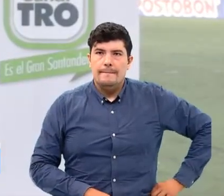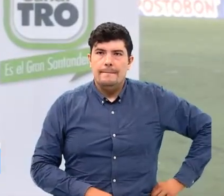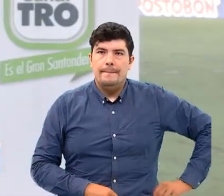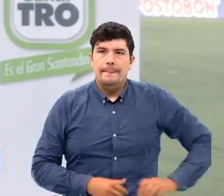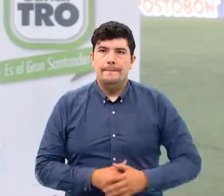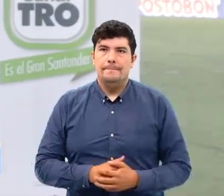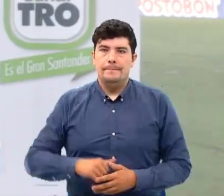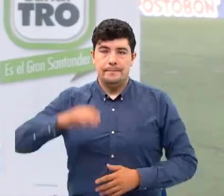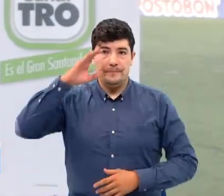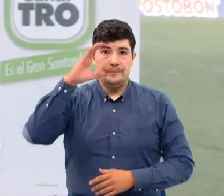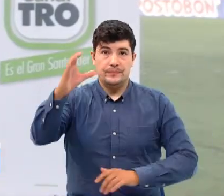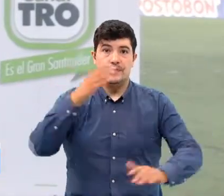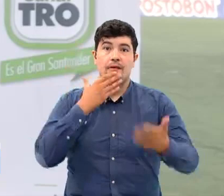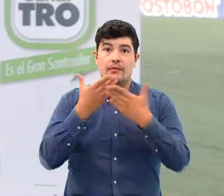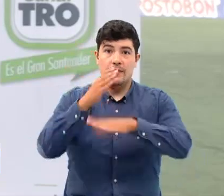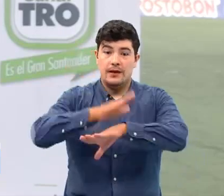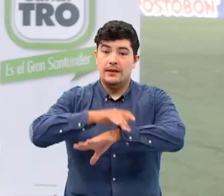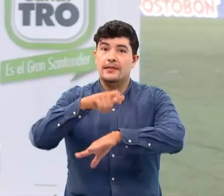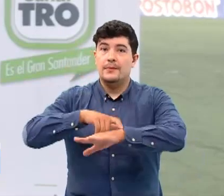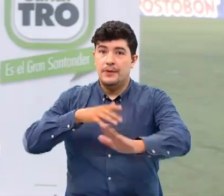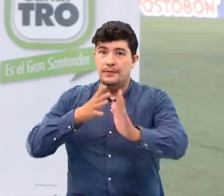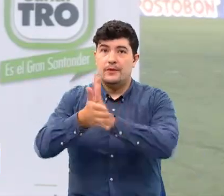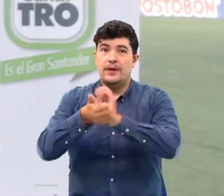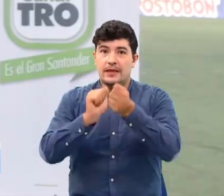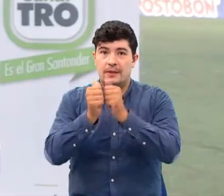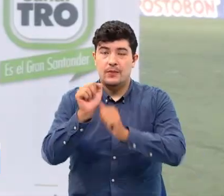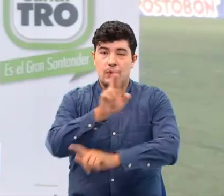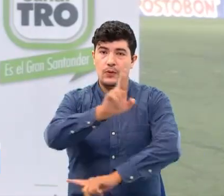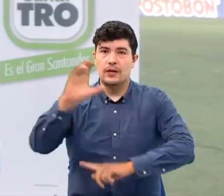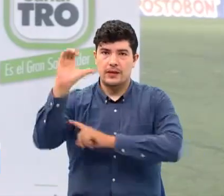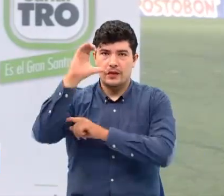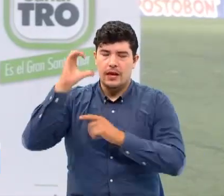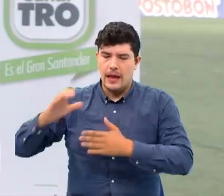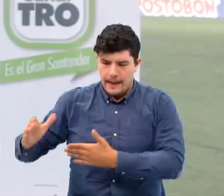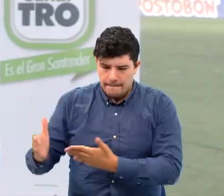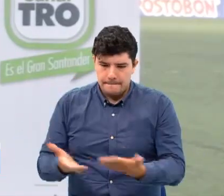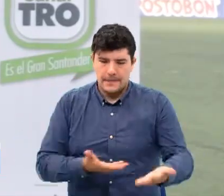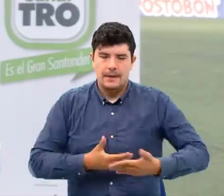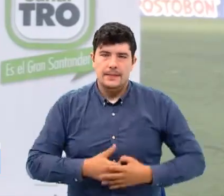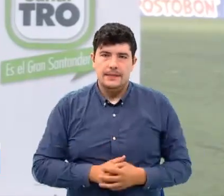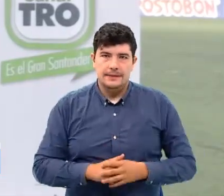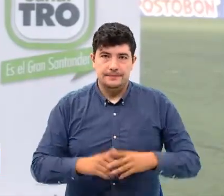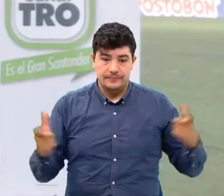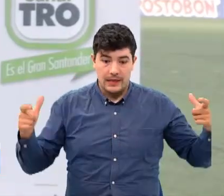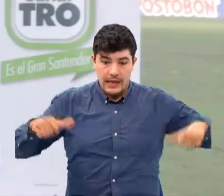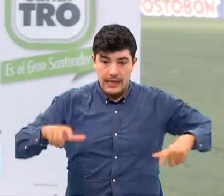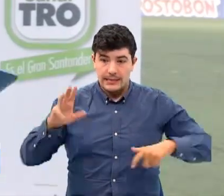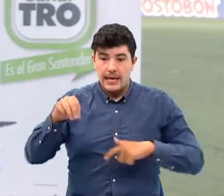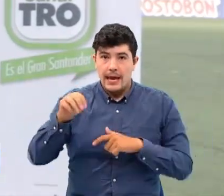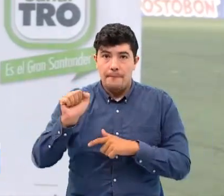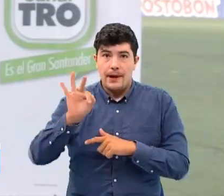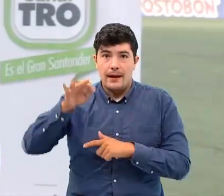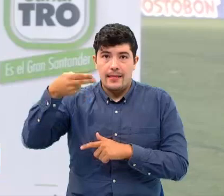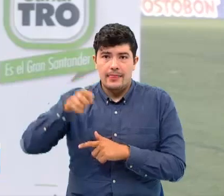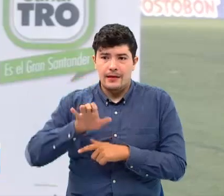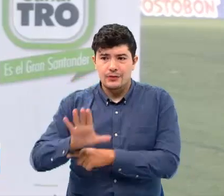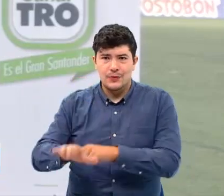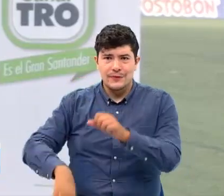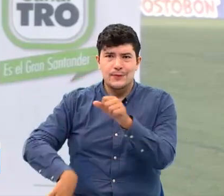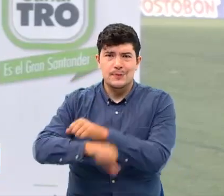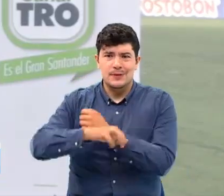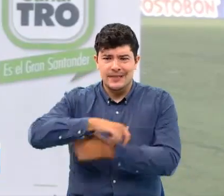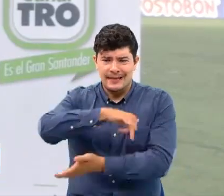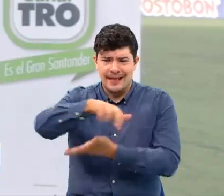hora de los deportes en el oriente colombiano bienvenidos hoy les saludo desde la cancha marte el templo de fútbol santandereano porque